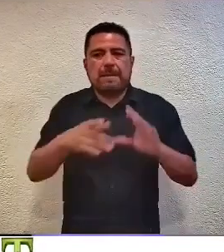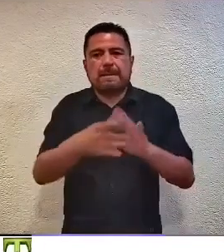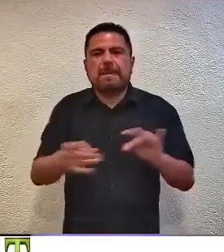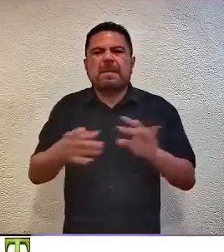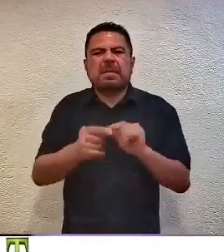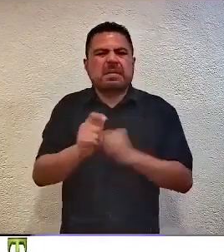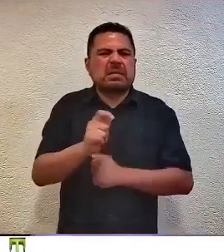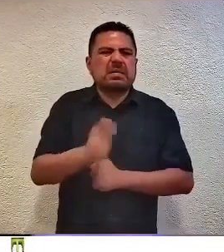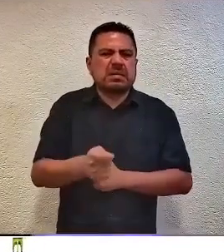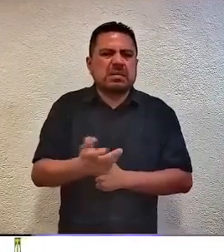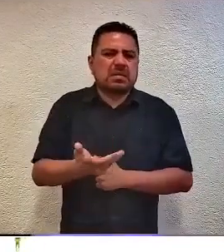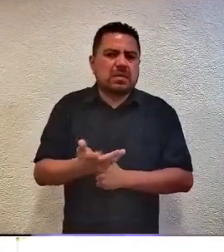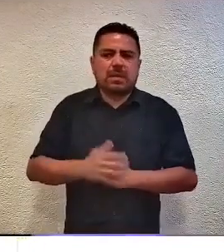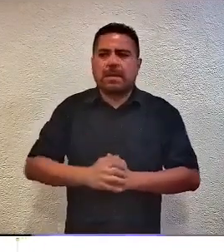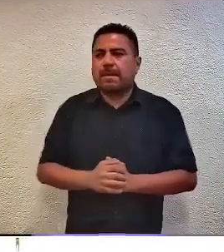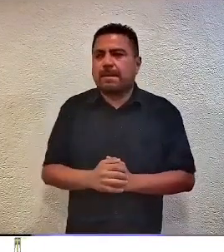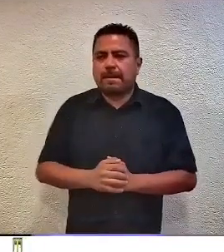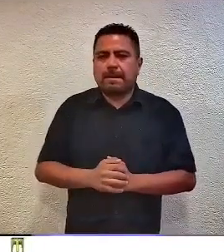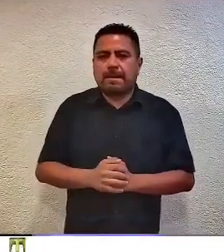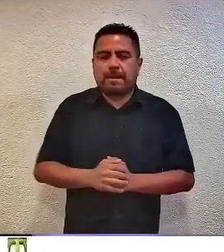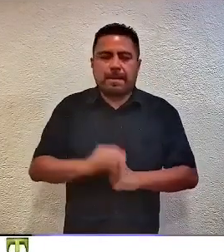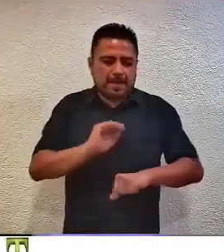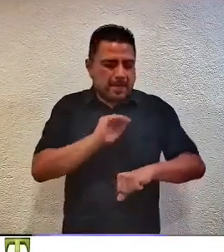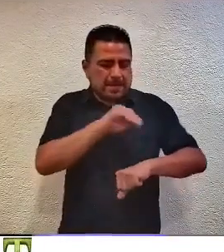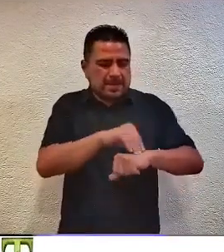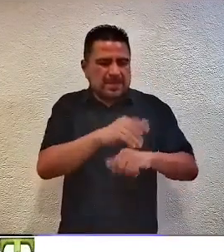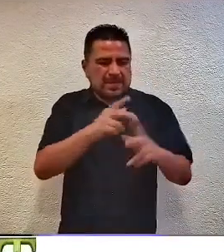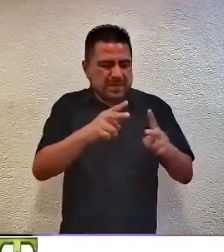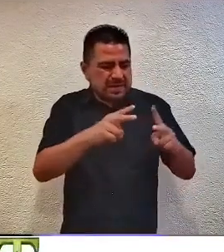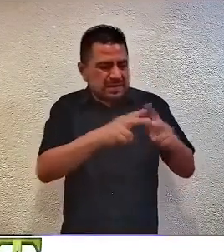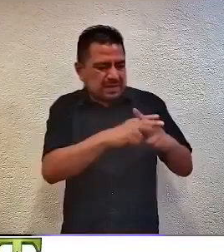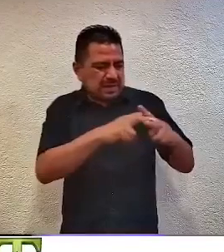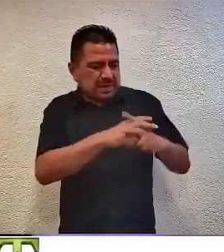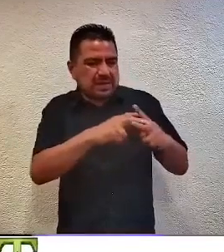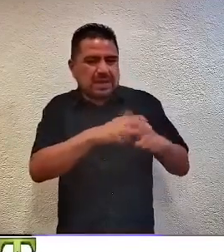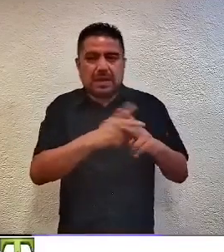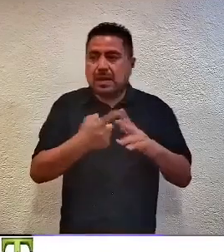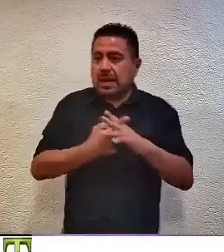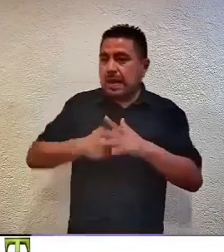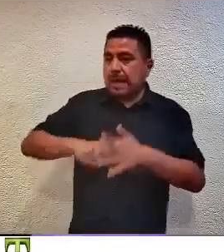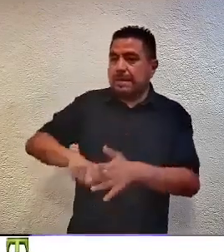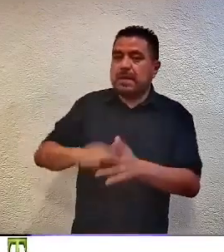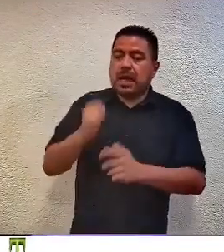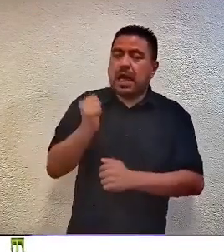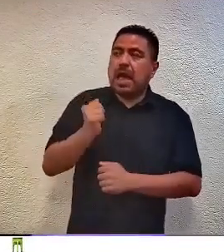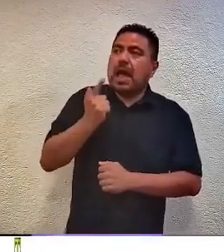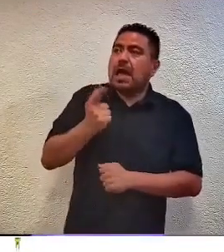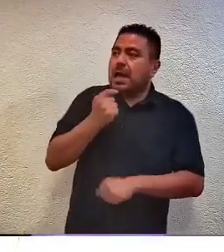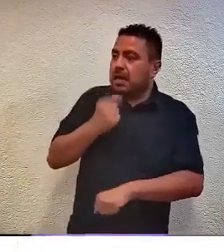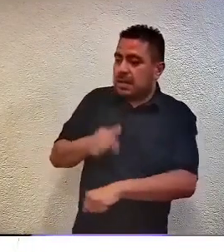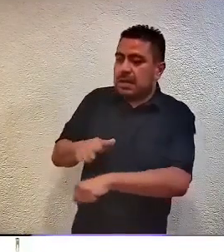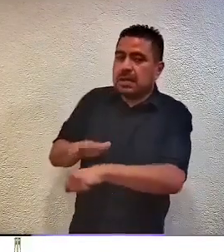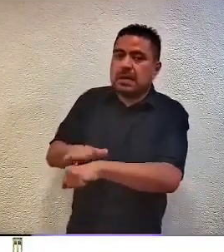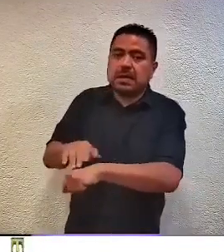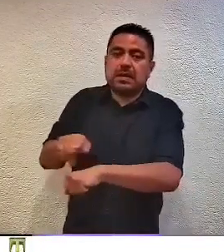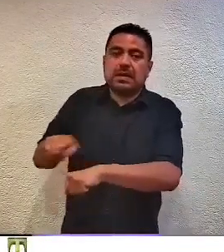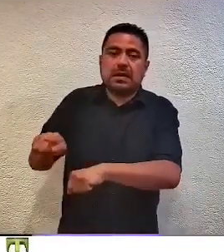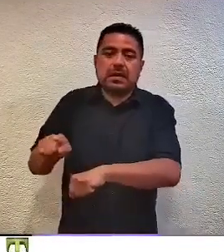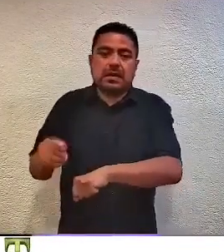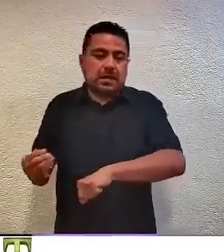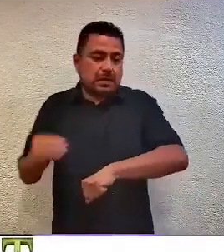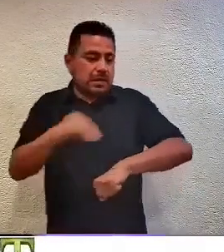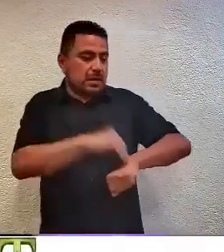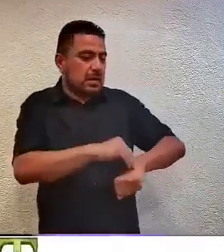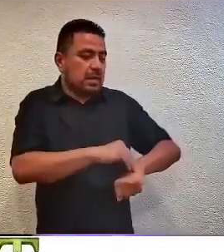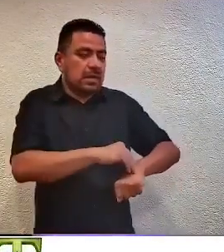que los hechos generadores de violencia fue a partir de que alguien le dijo que se habían generado,